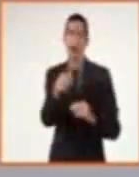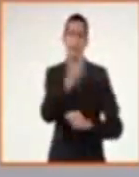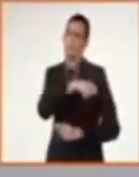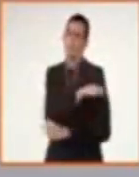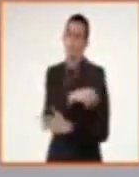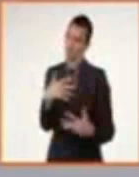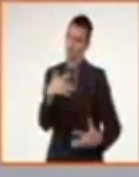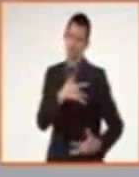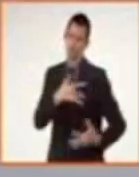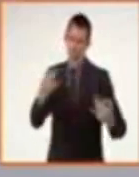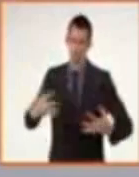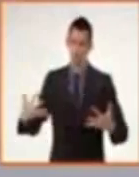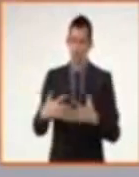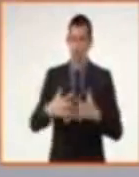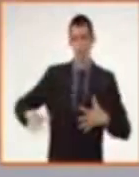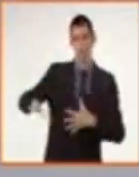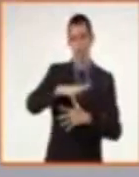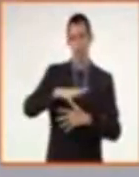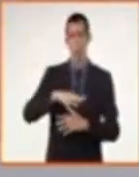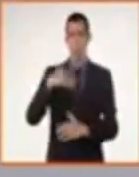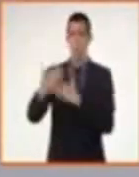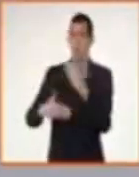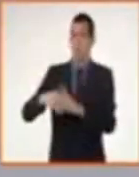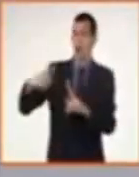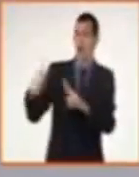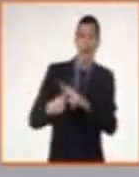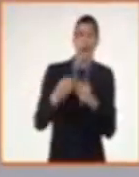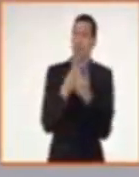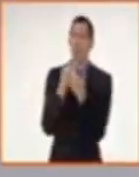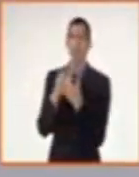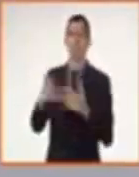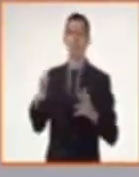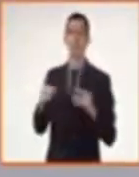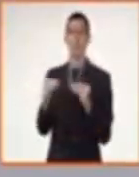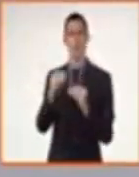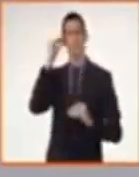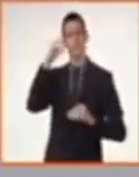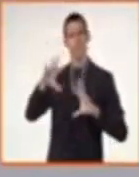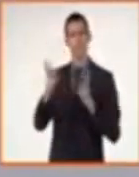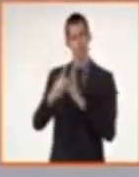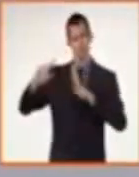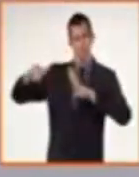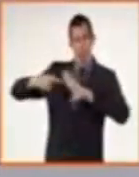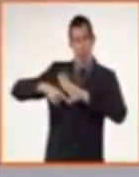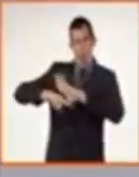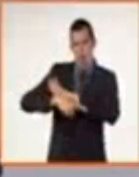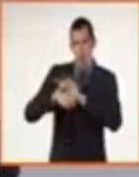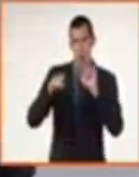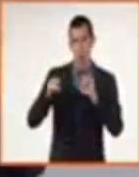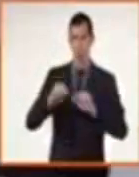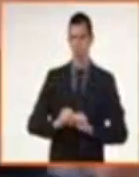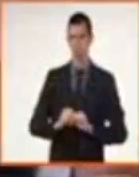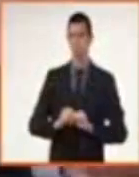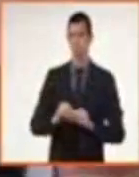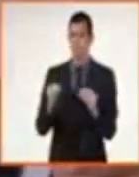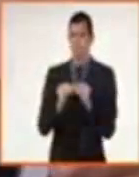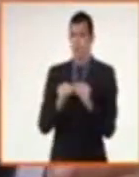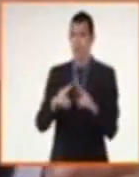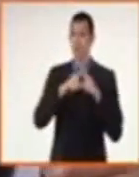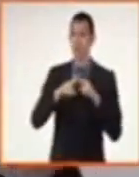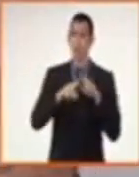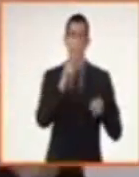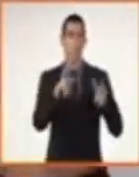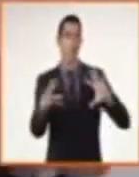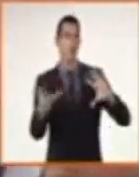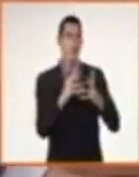un área geográfica, una circunscripción. Yo creo que en dos sentidos, ayer lo hablamos en la transmisión especial. Primero, escuchar cuáles son